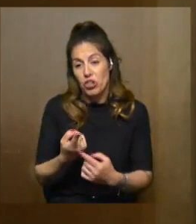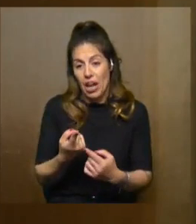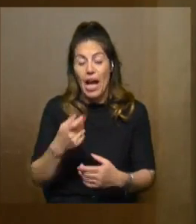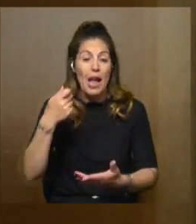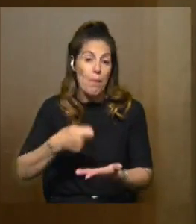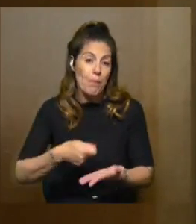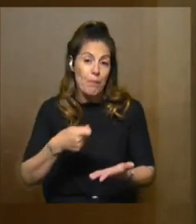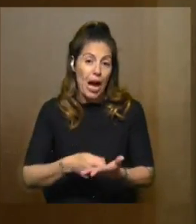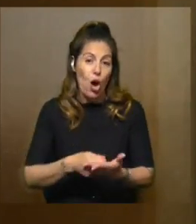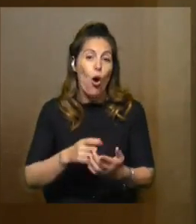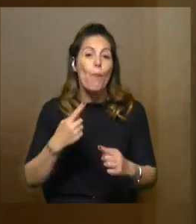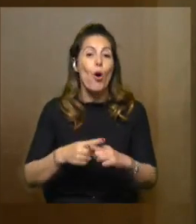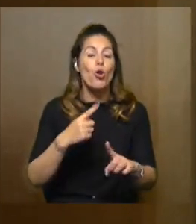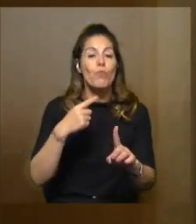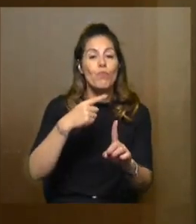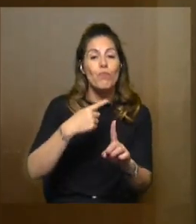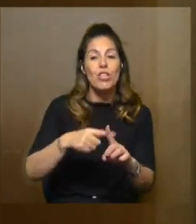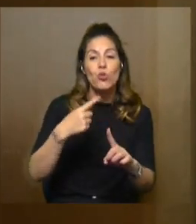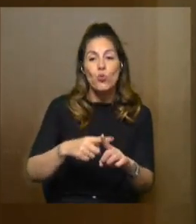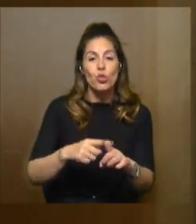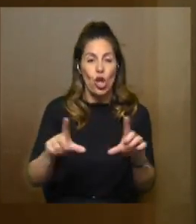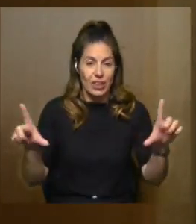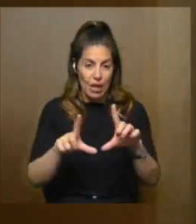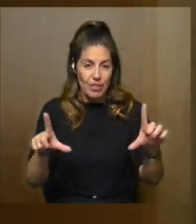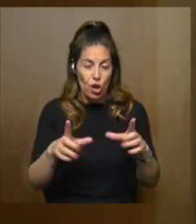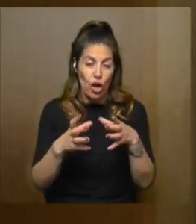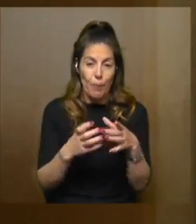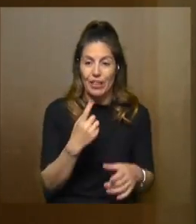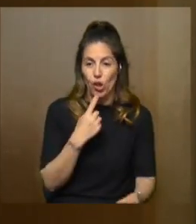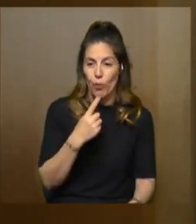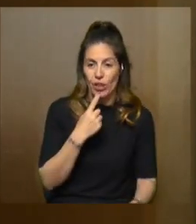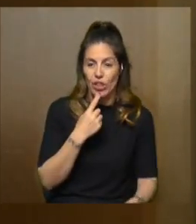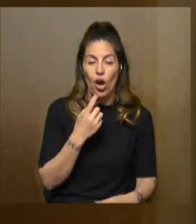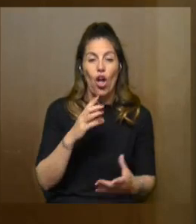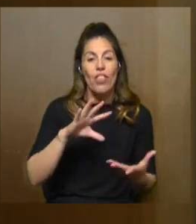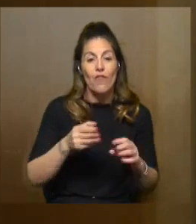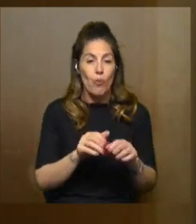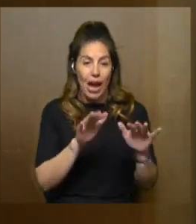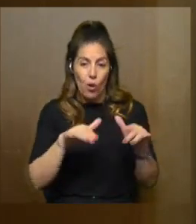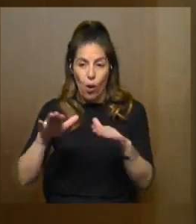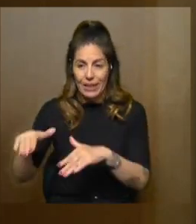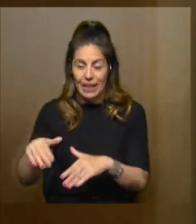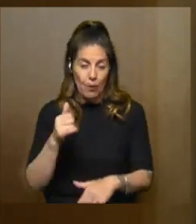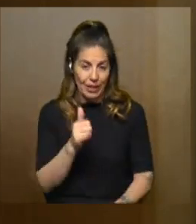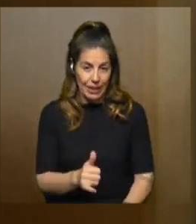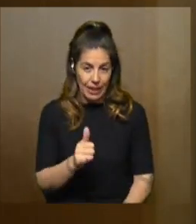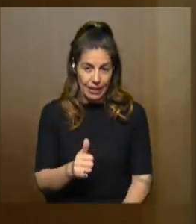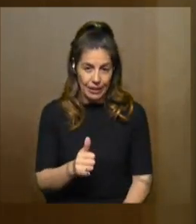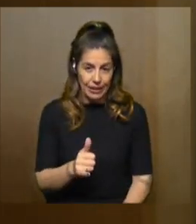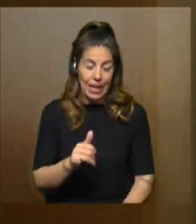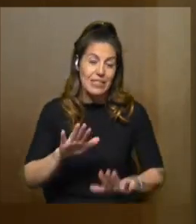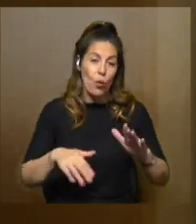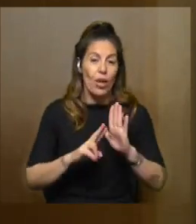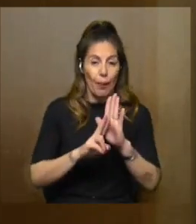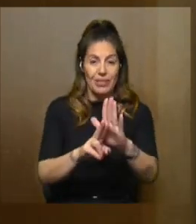pago por los minutos de televisión que los partidos políticos de forma igualitaria van a tener según la